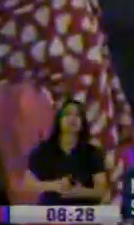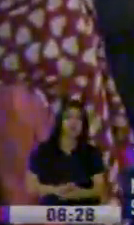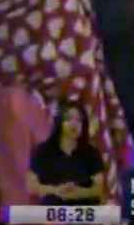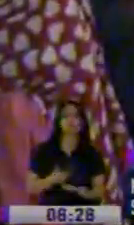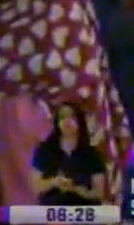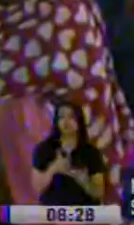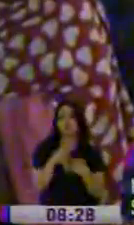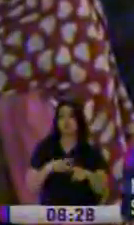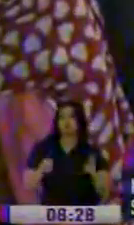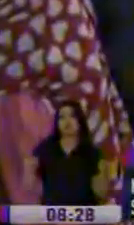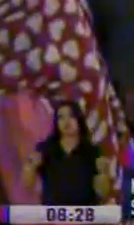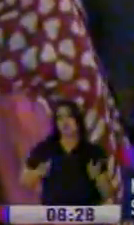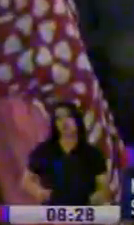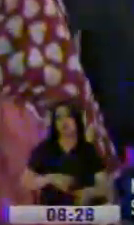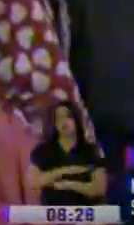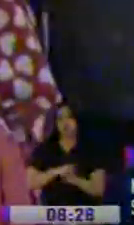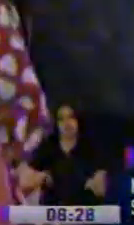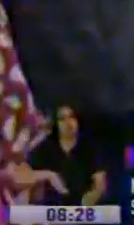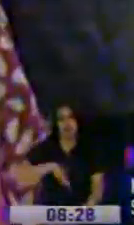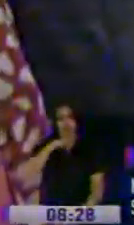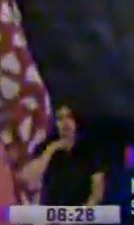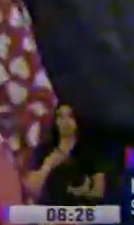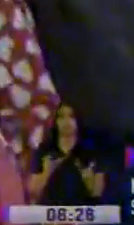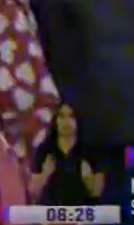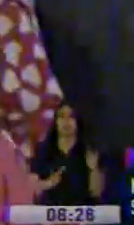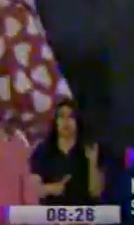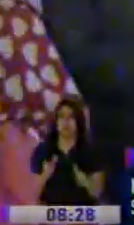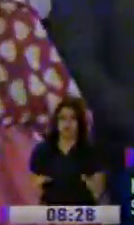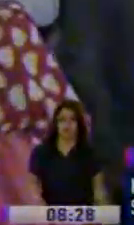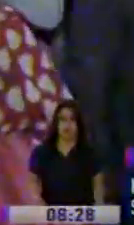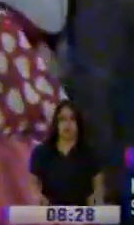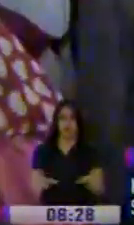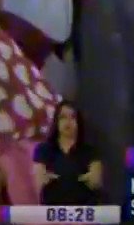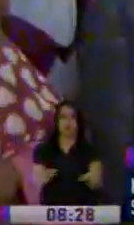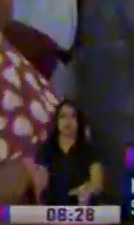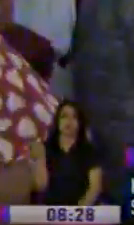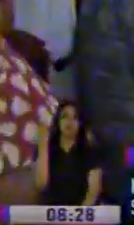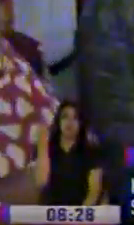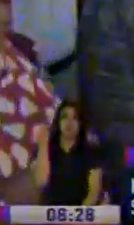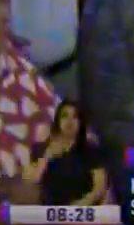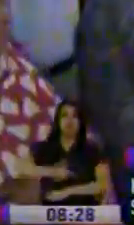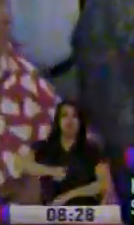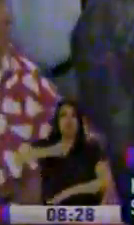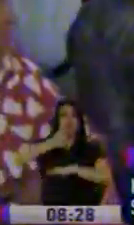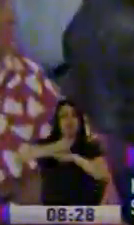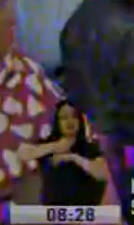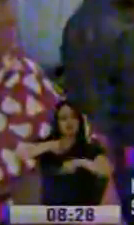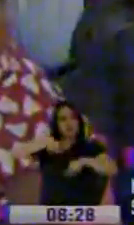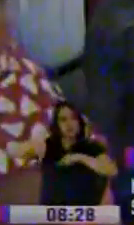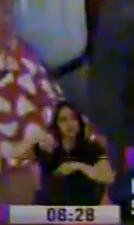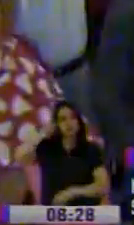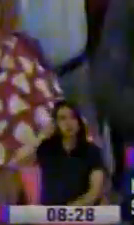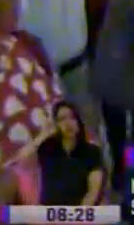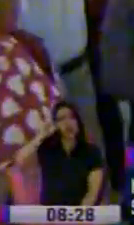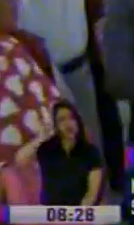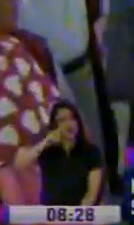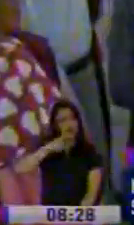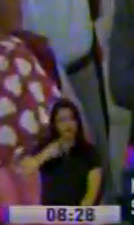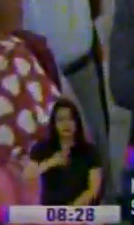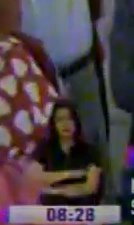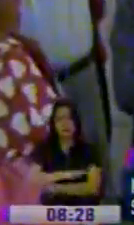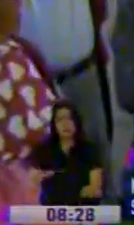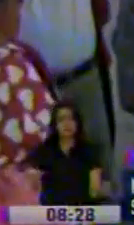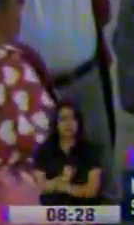pero ellos también están cansados, porque en una reunión que tuvimos el capitán Morales les dijo que esto no